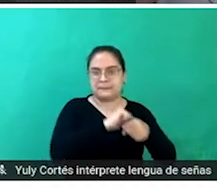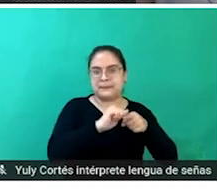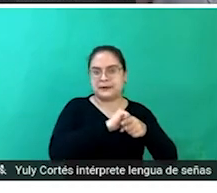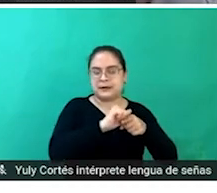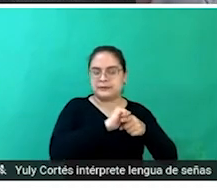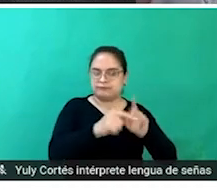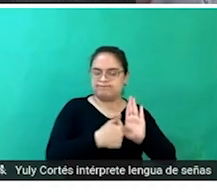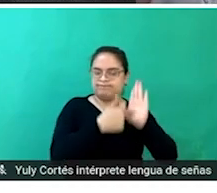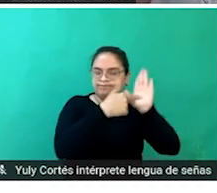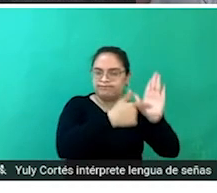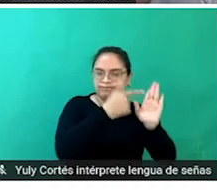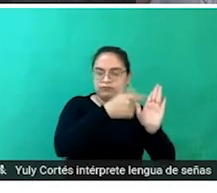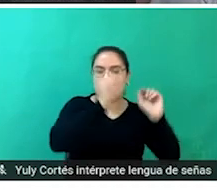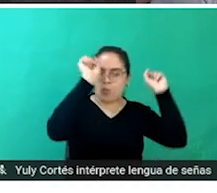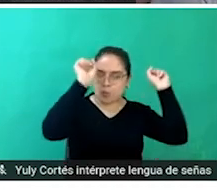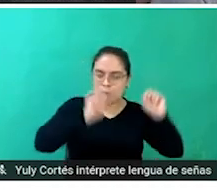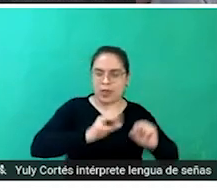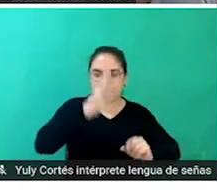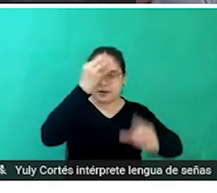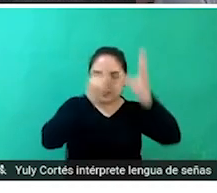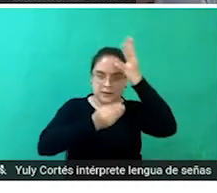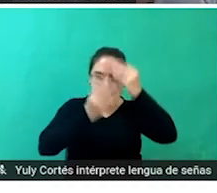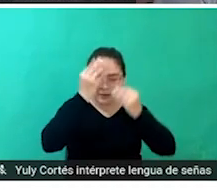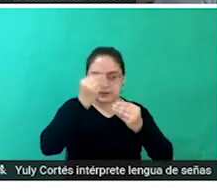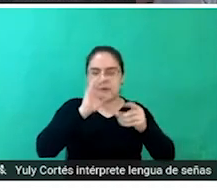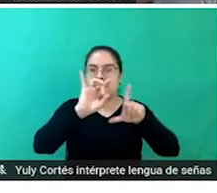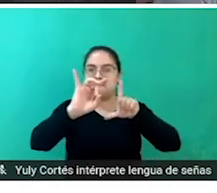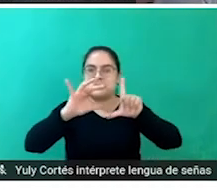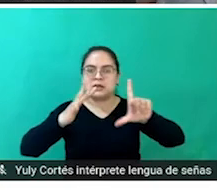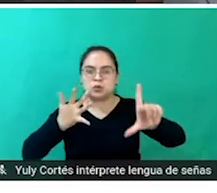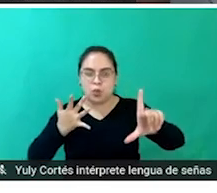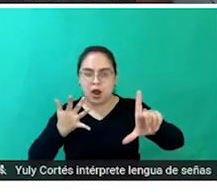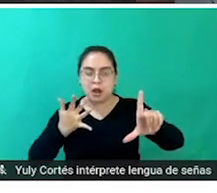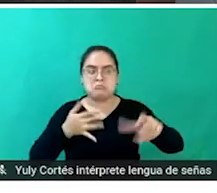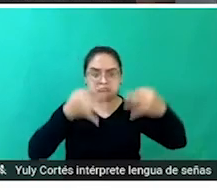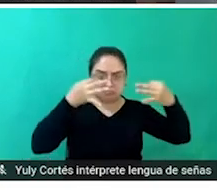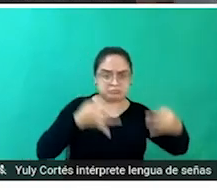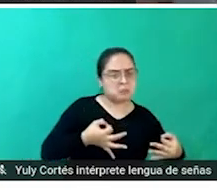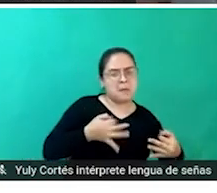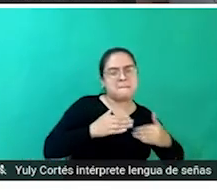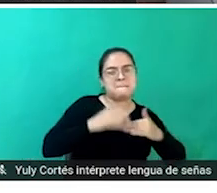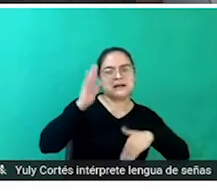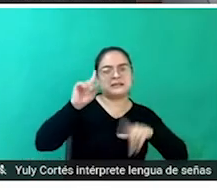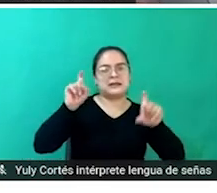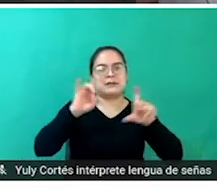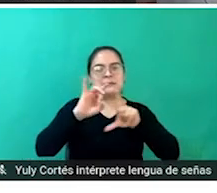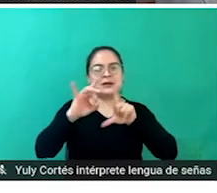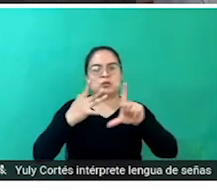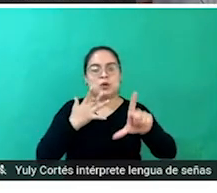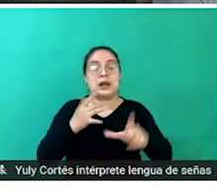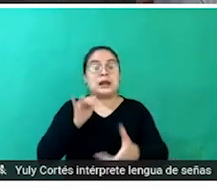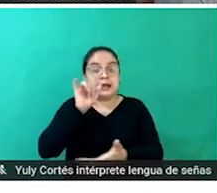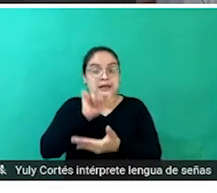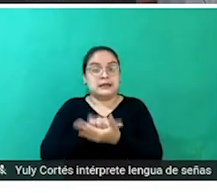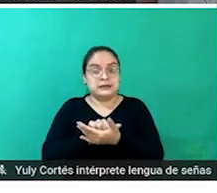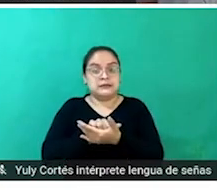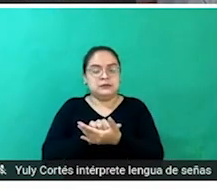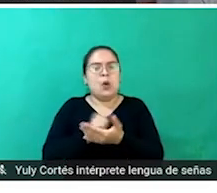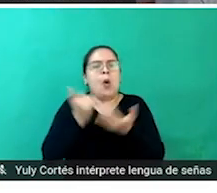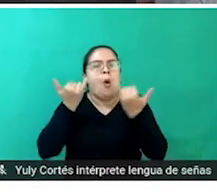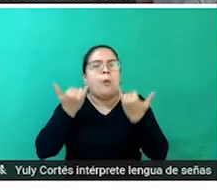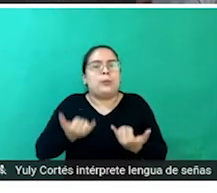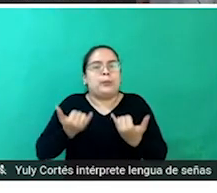mucho más, digamos, virtuales que reales. Y es así como hoy en día se